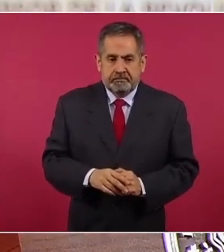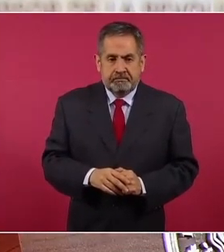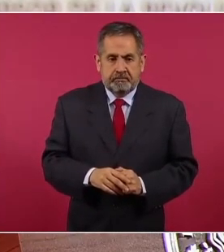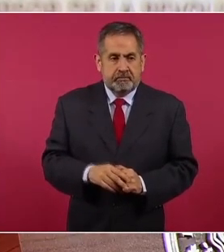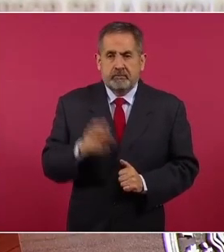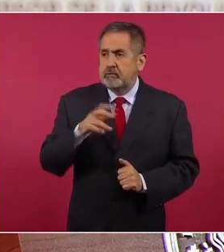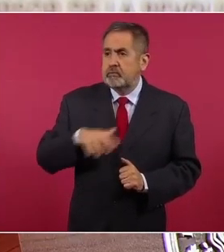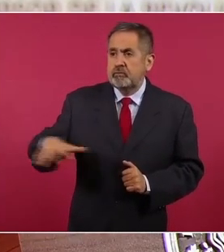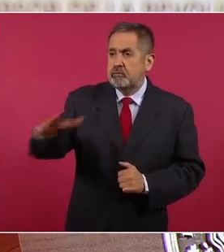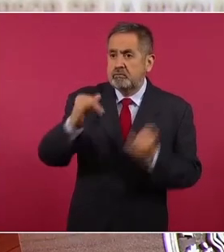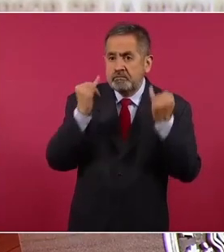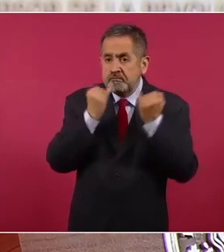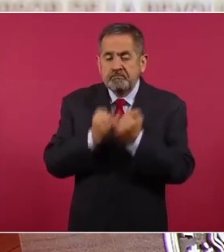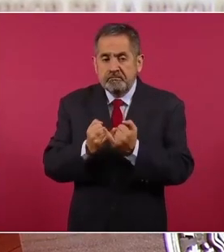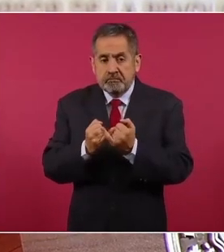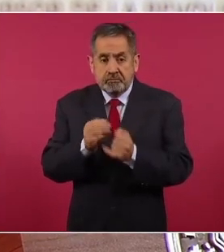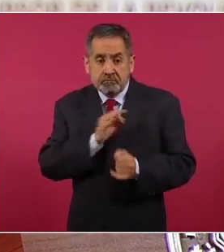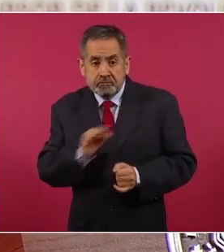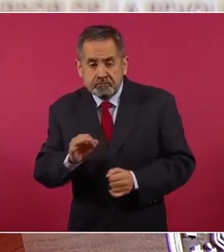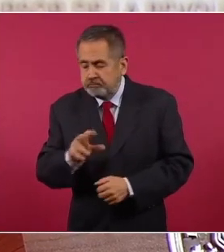la regla.